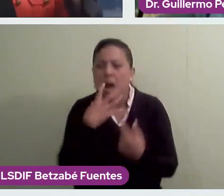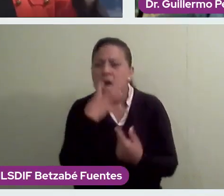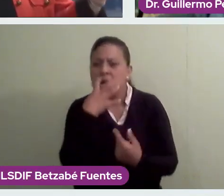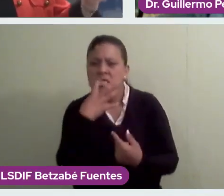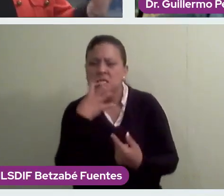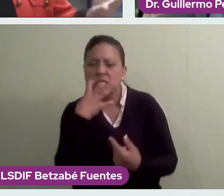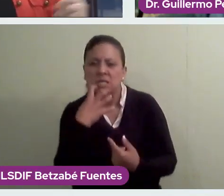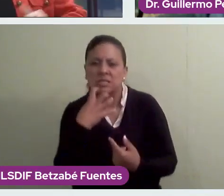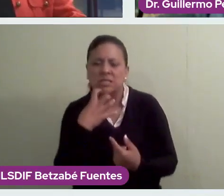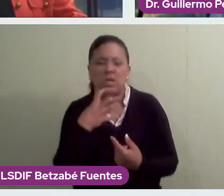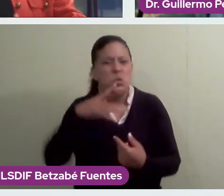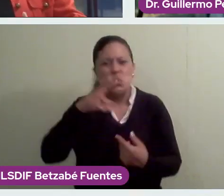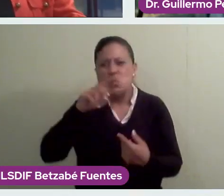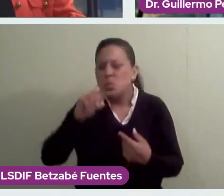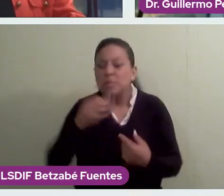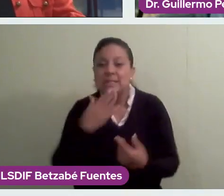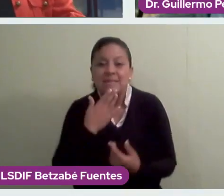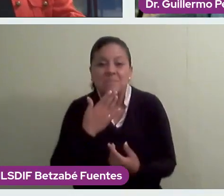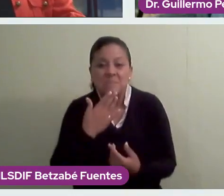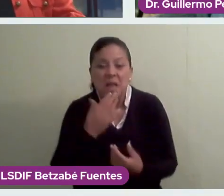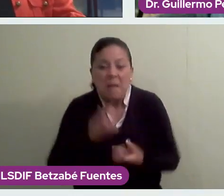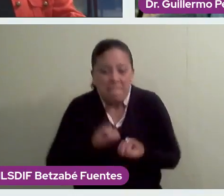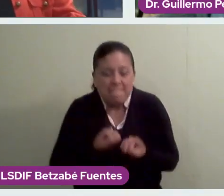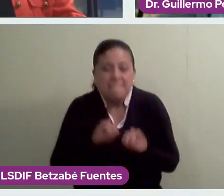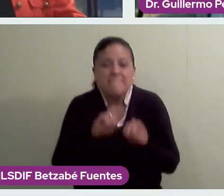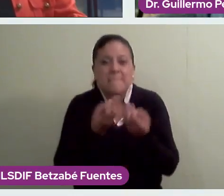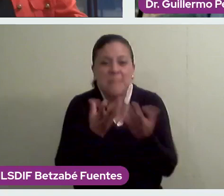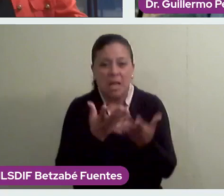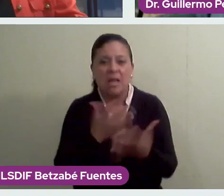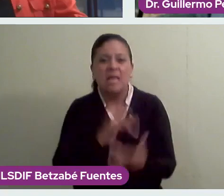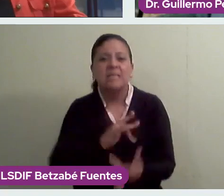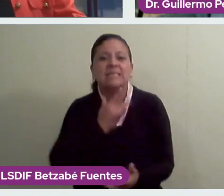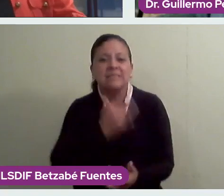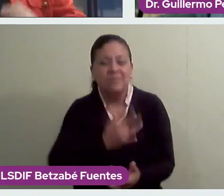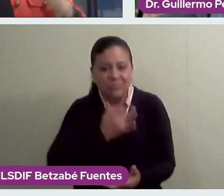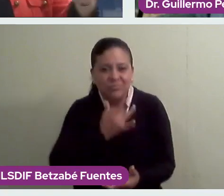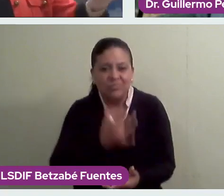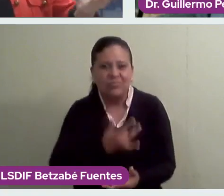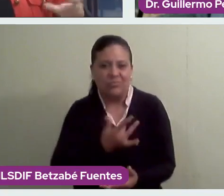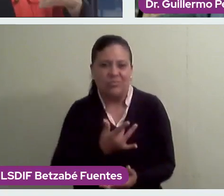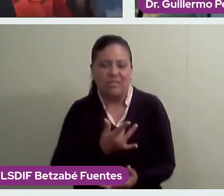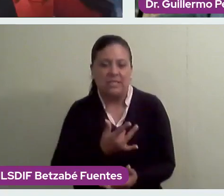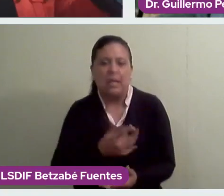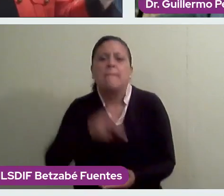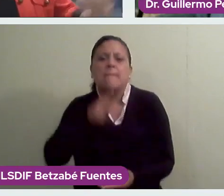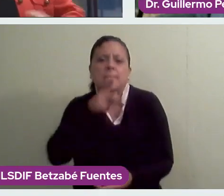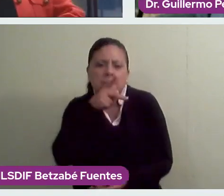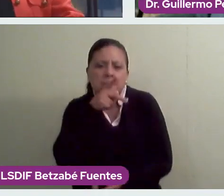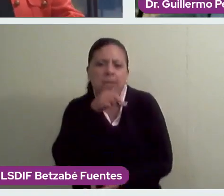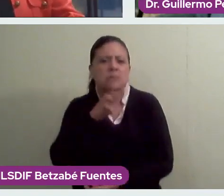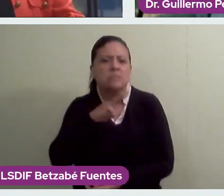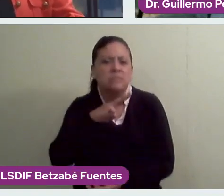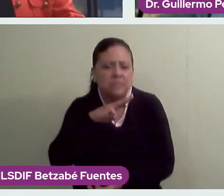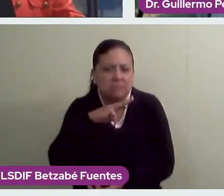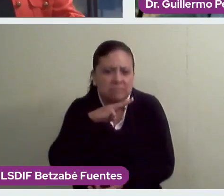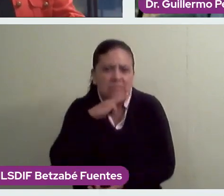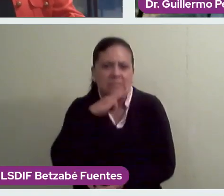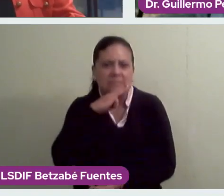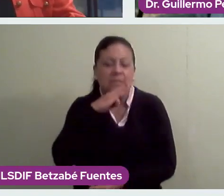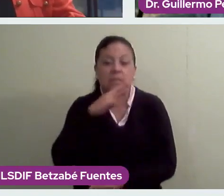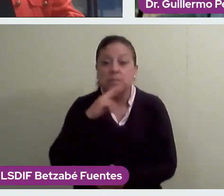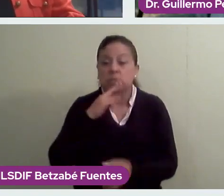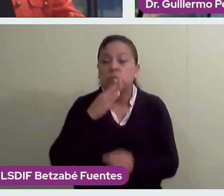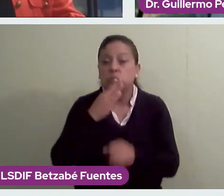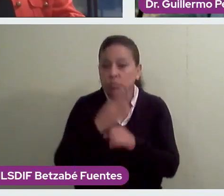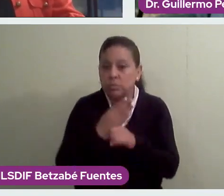más fuerte, ¿no? Eso puede ayudar. Y bueno, pues ahora sí que como mamás, papás, responsables de